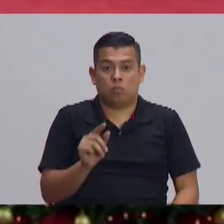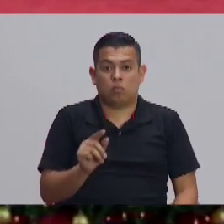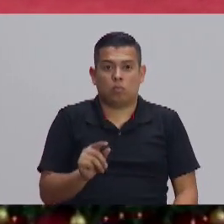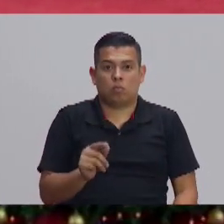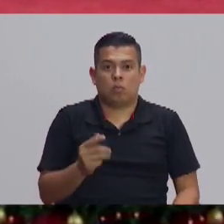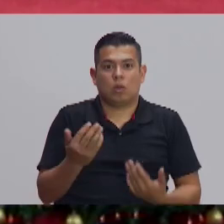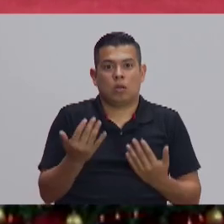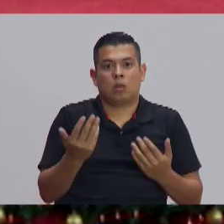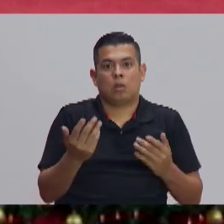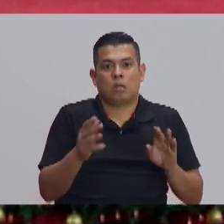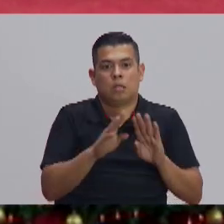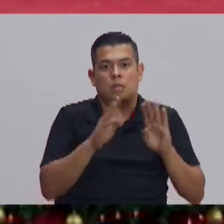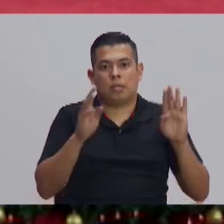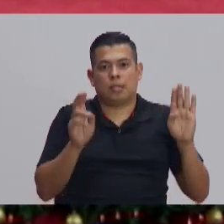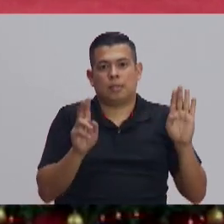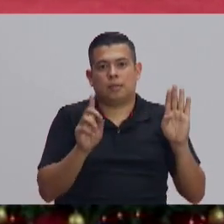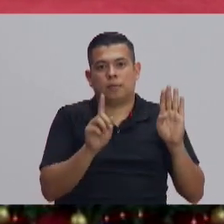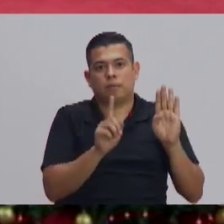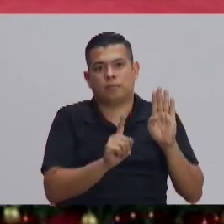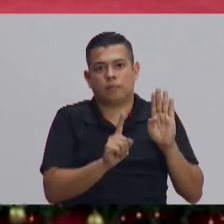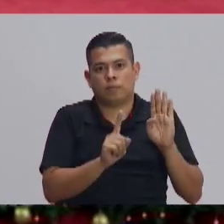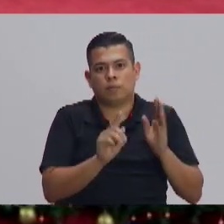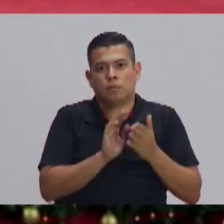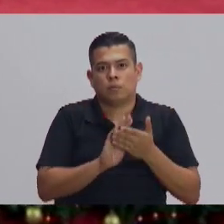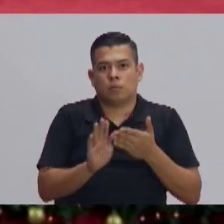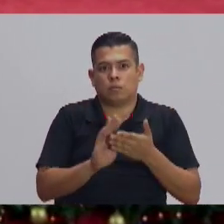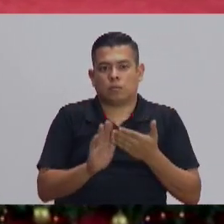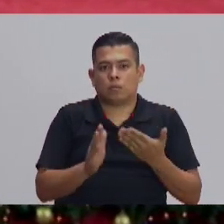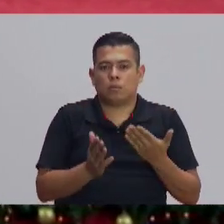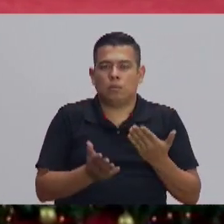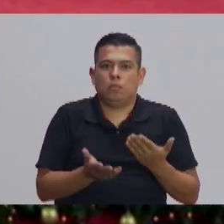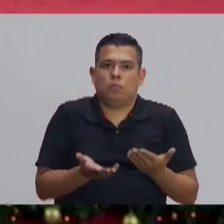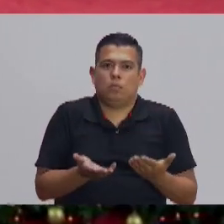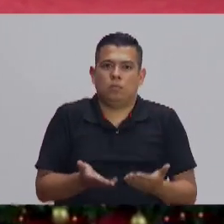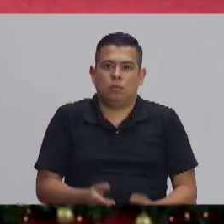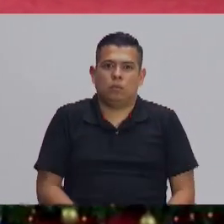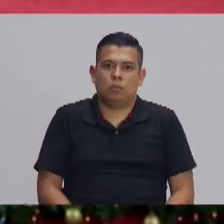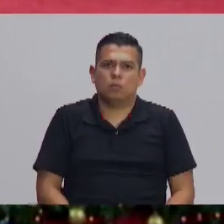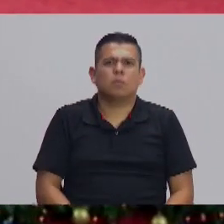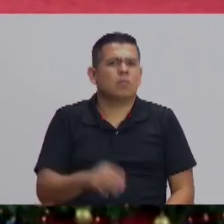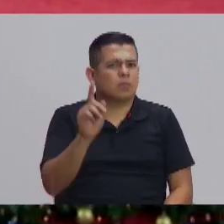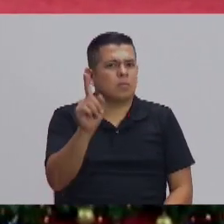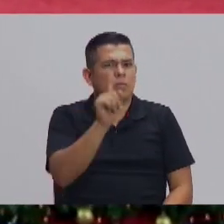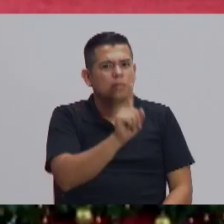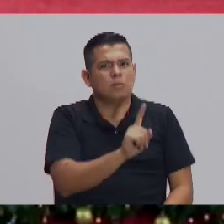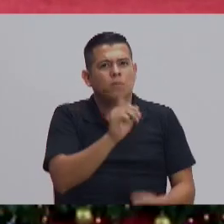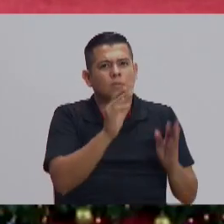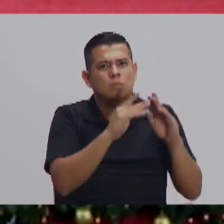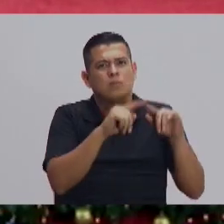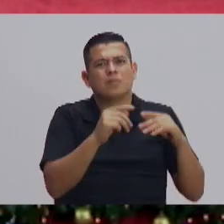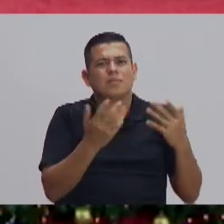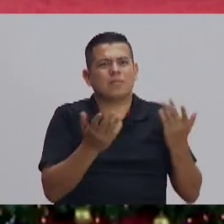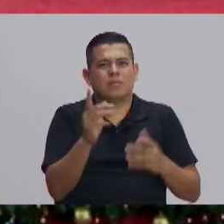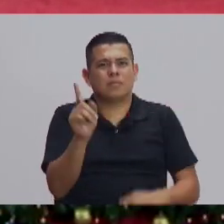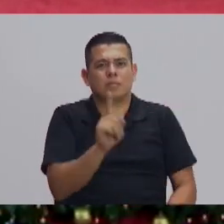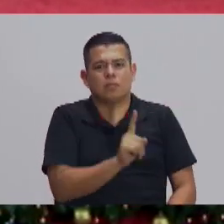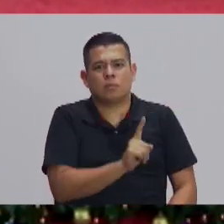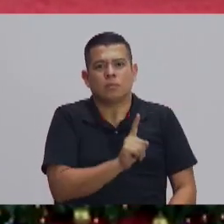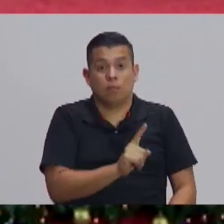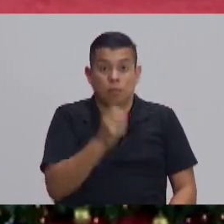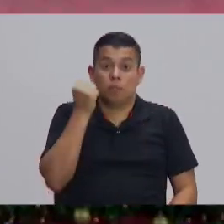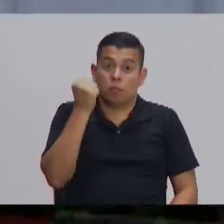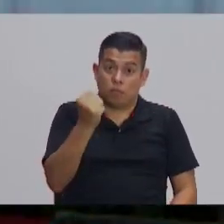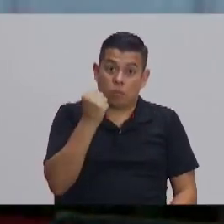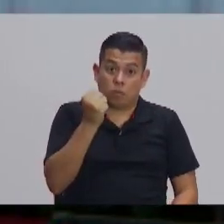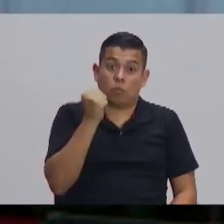te esperas allá afuera para pagar lo que debes a que venimos al culto muchos de nosotros es